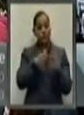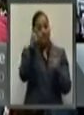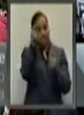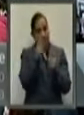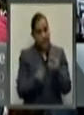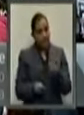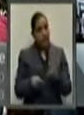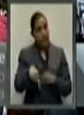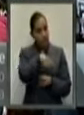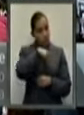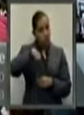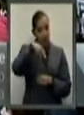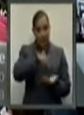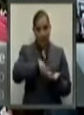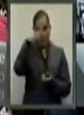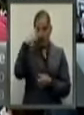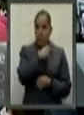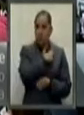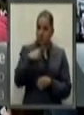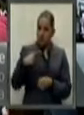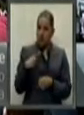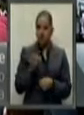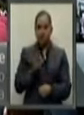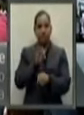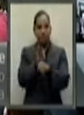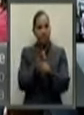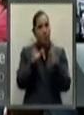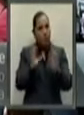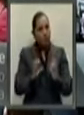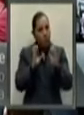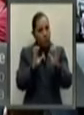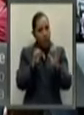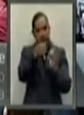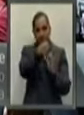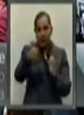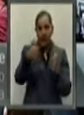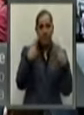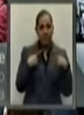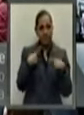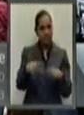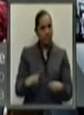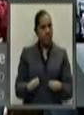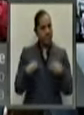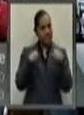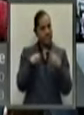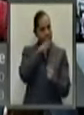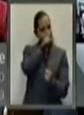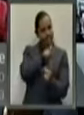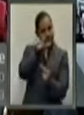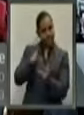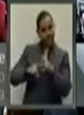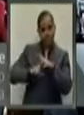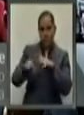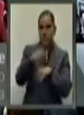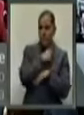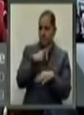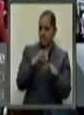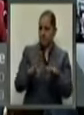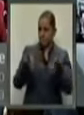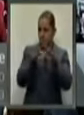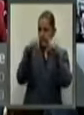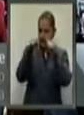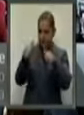en la salvaguarda de sus derechos y la protección de su integridad. Por tal motivo, el